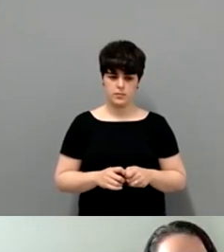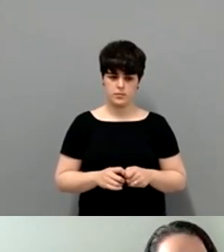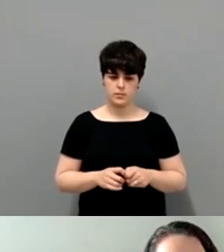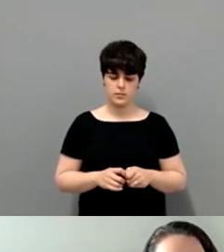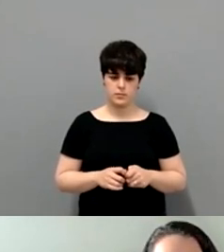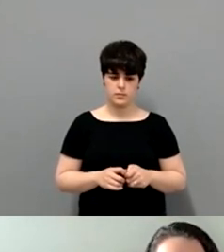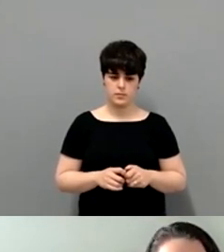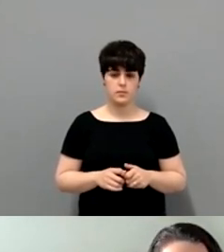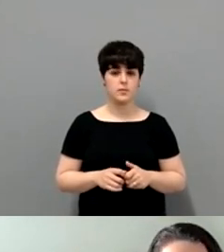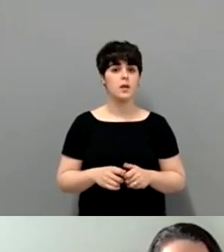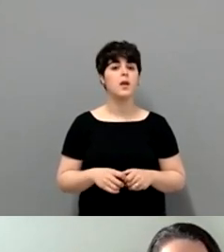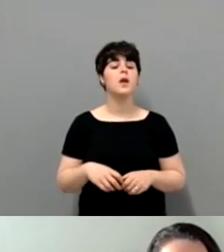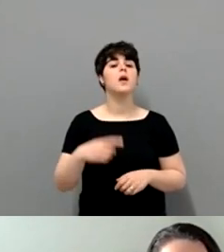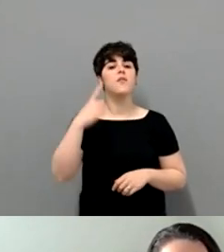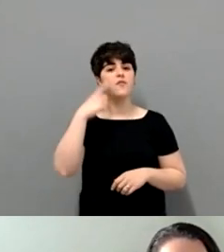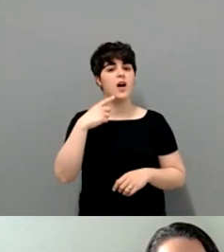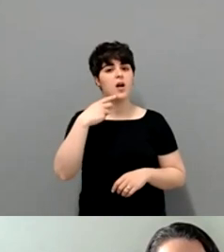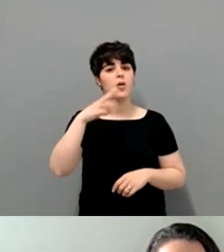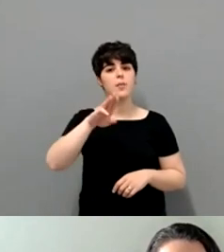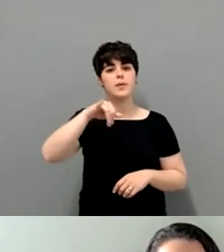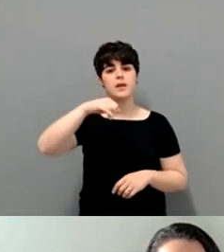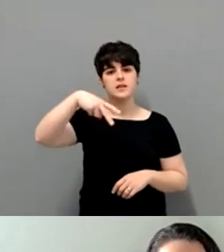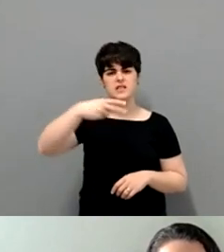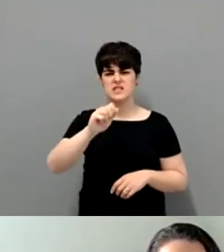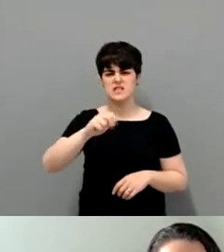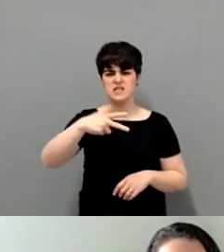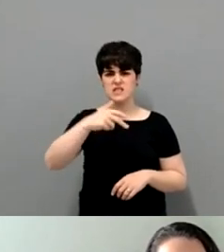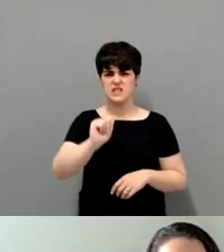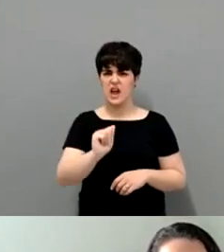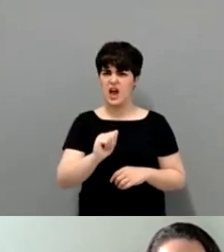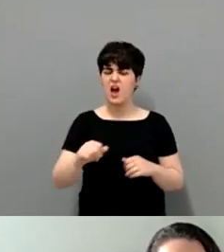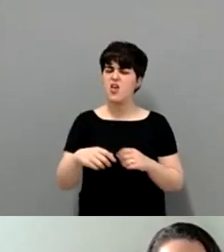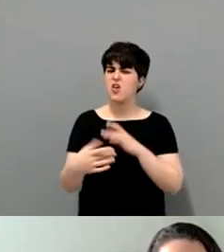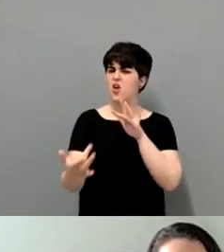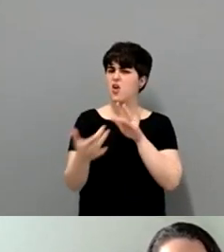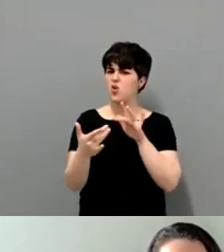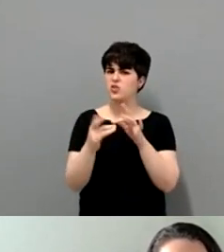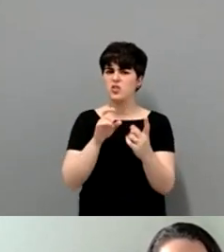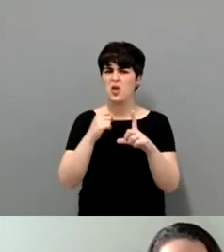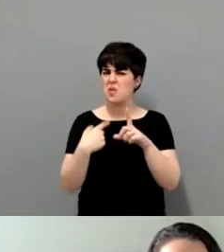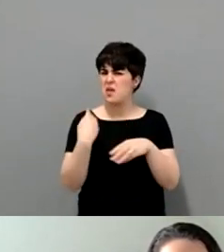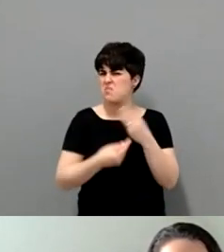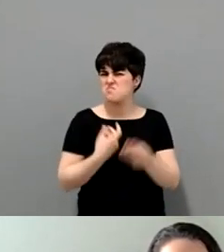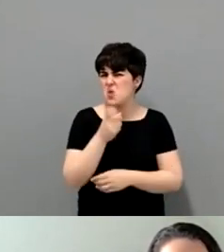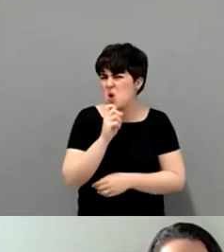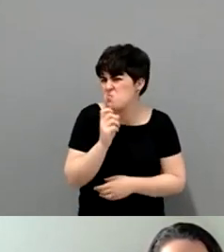¿Cómo el Banco Pichincha no se va a comunicar con sus clientes por email?